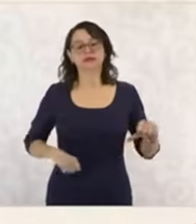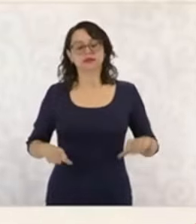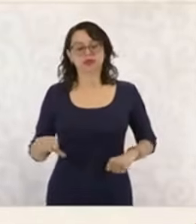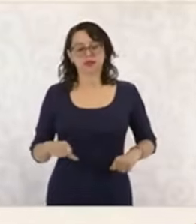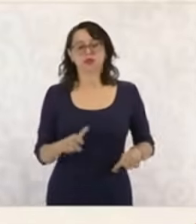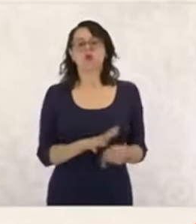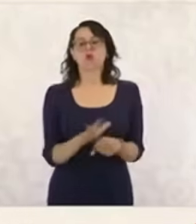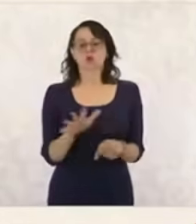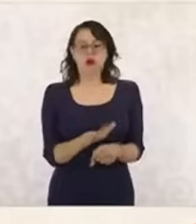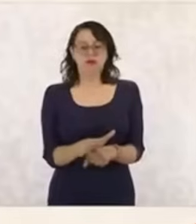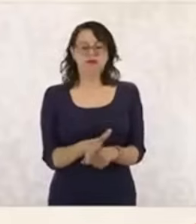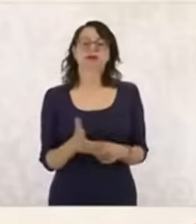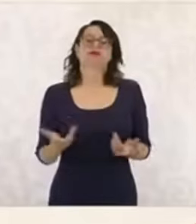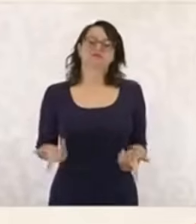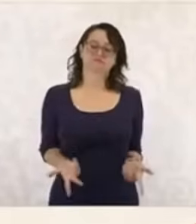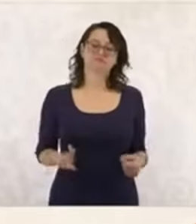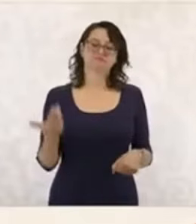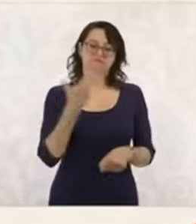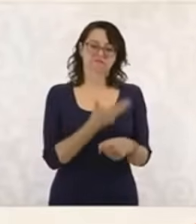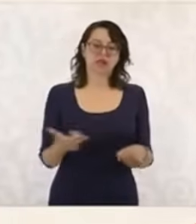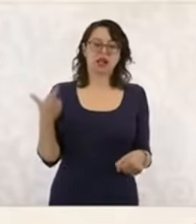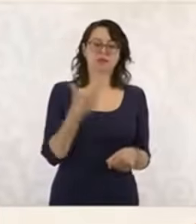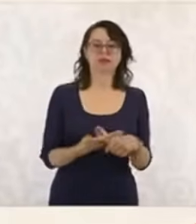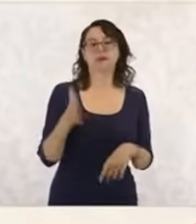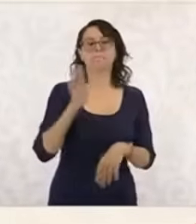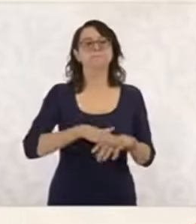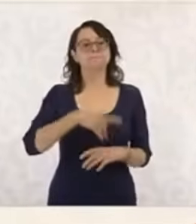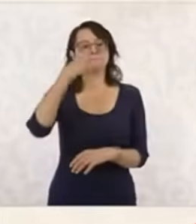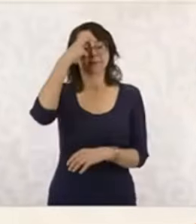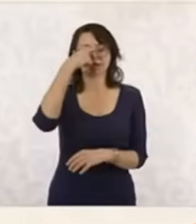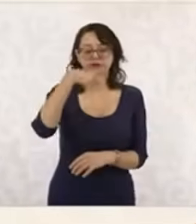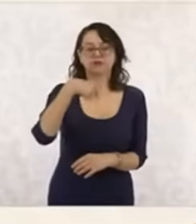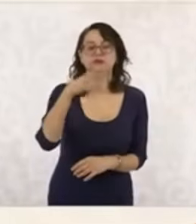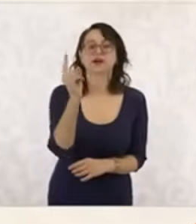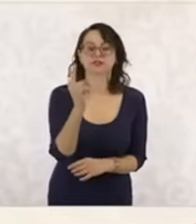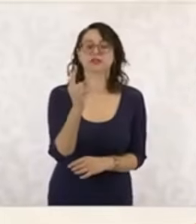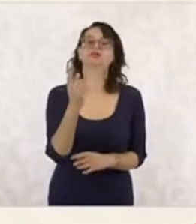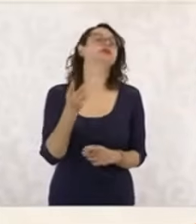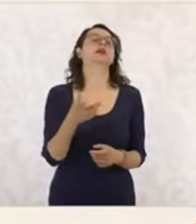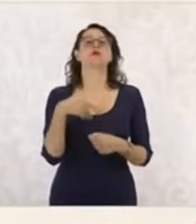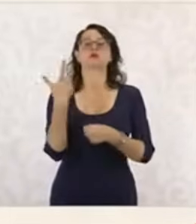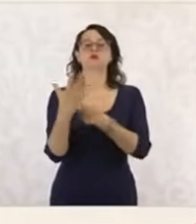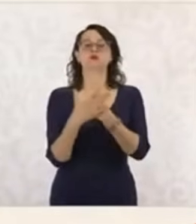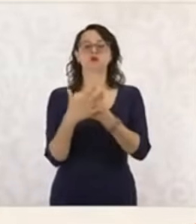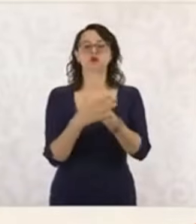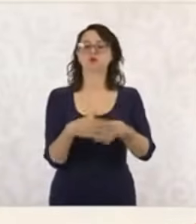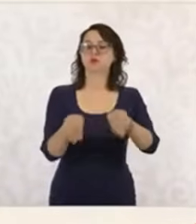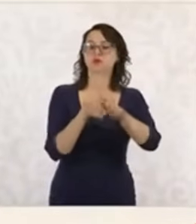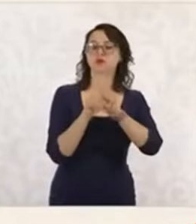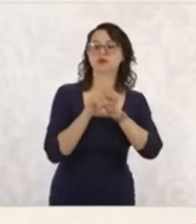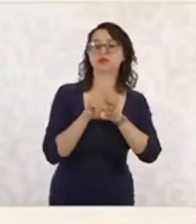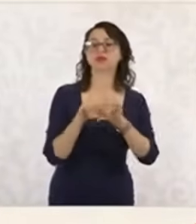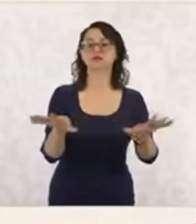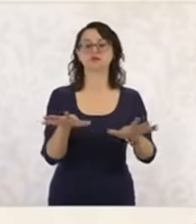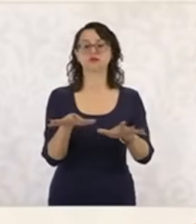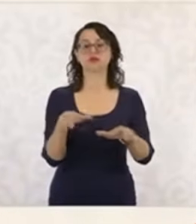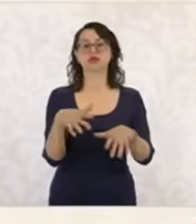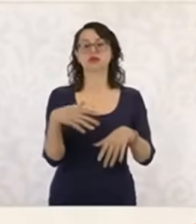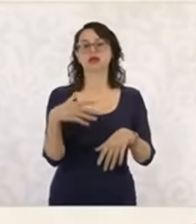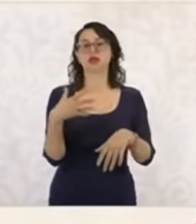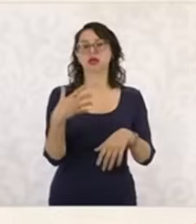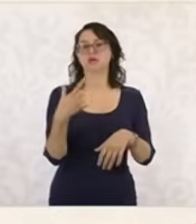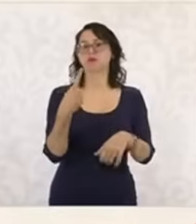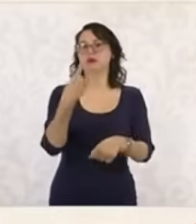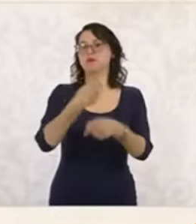director, está el decreto de facilidades. Es importante mencionar que está por publicarse, en la primera semana de